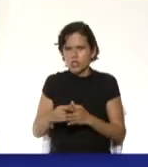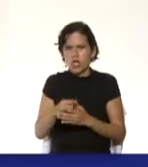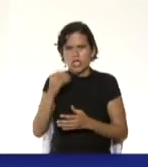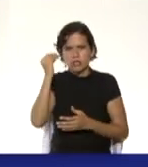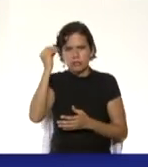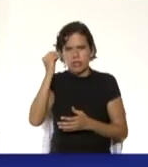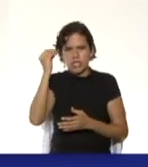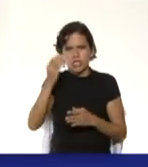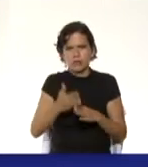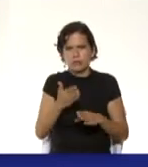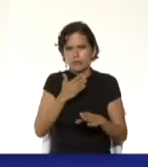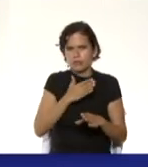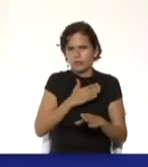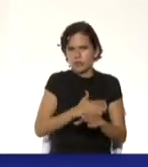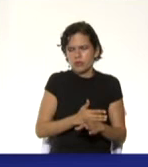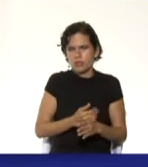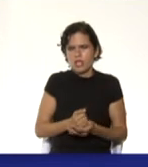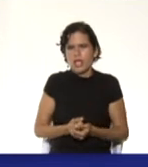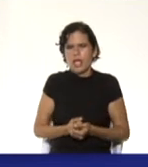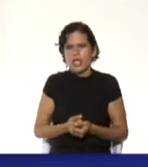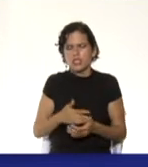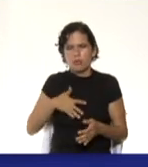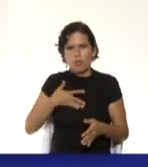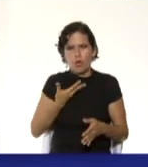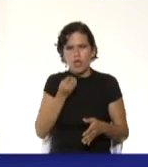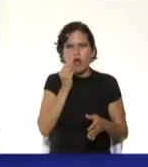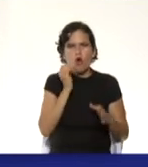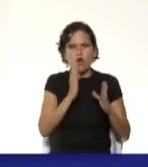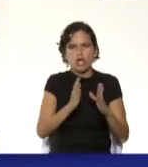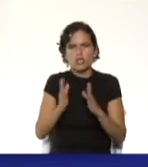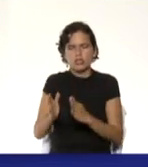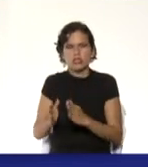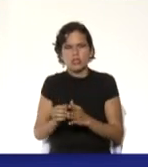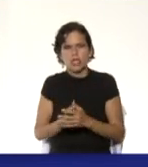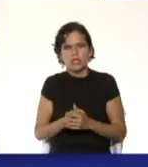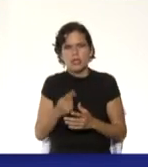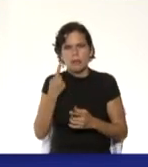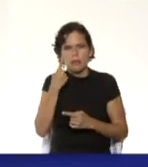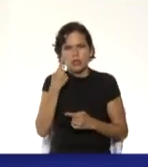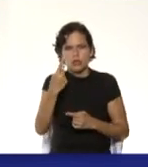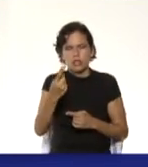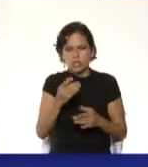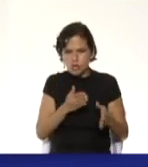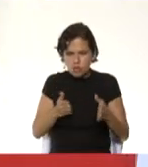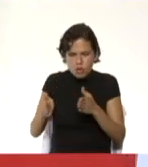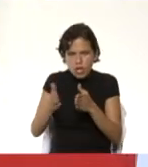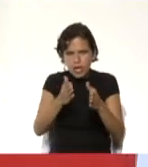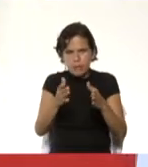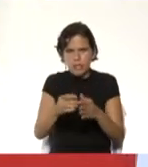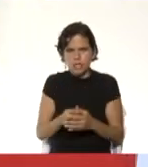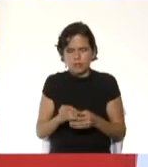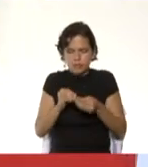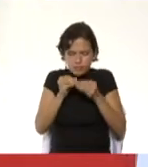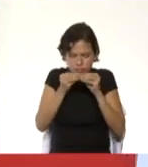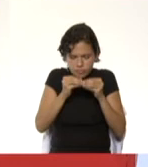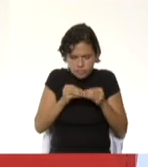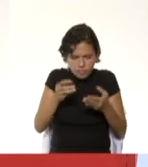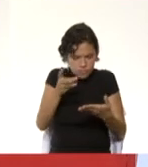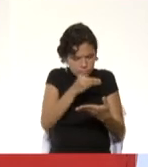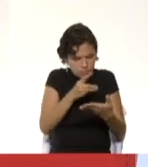pensar por anticipado, es poder organizar, ordenar, visualizar un camino, diseñar y sobre